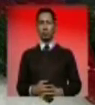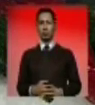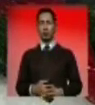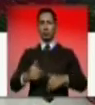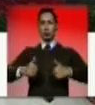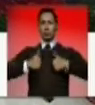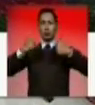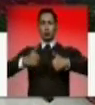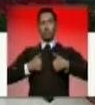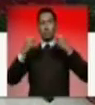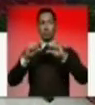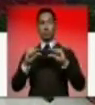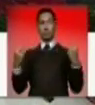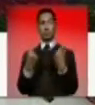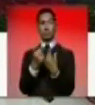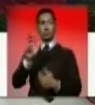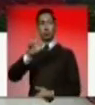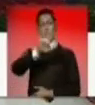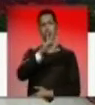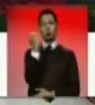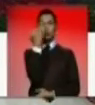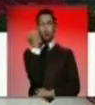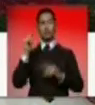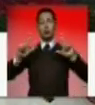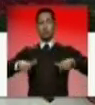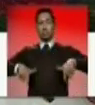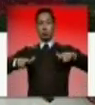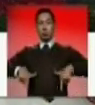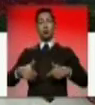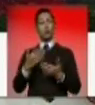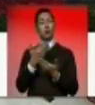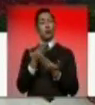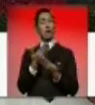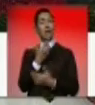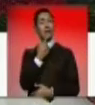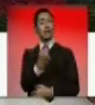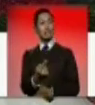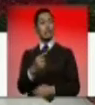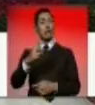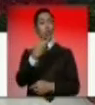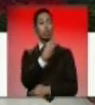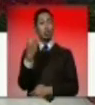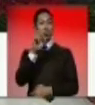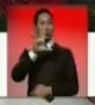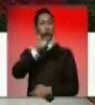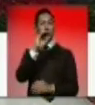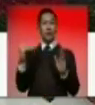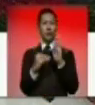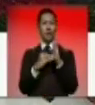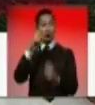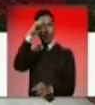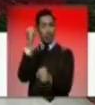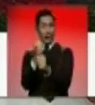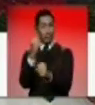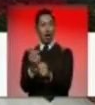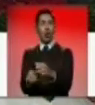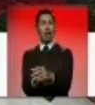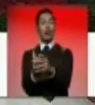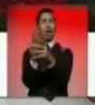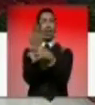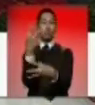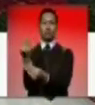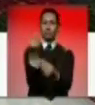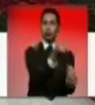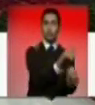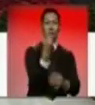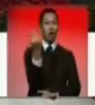Y el candidato por el movimiento Alianza País, Lenín Moreno, ofreció crear 250.000 empleos para jóvenes. Además, insistió en la necesidad